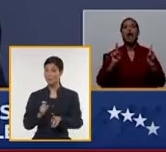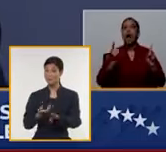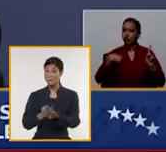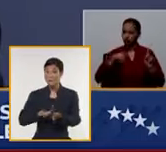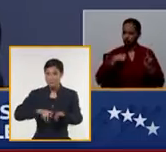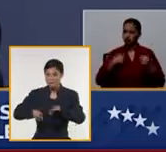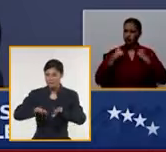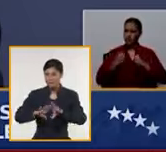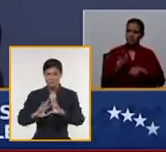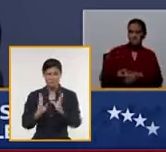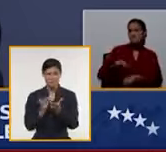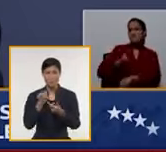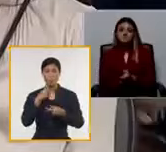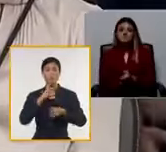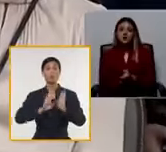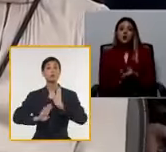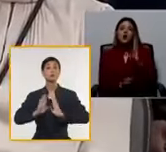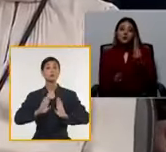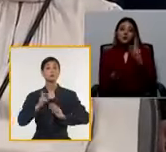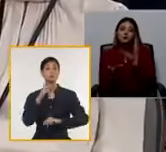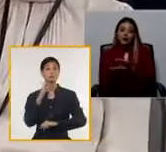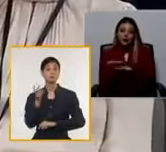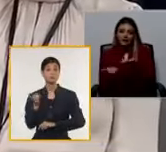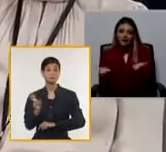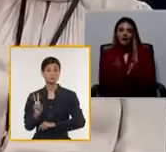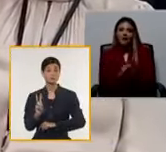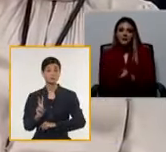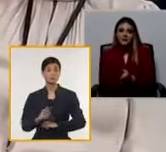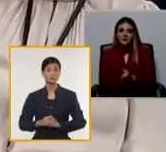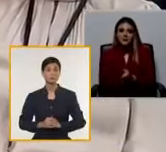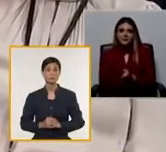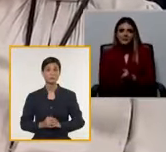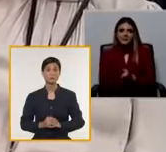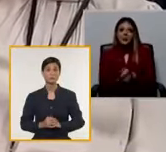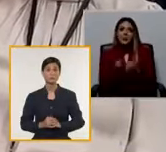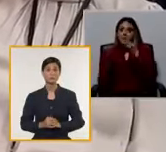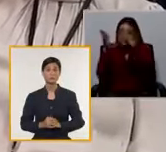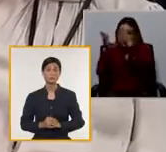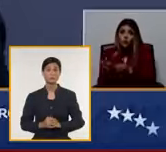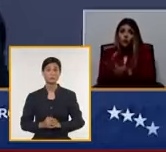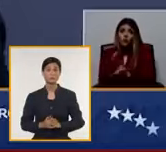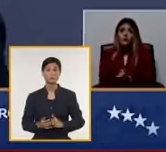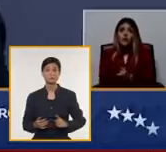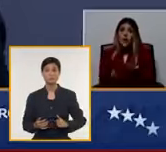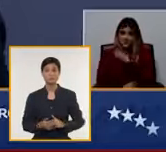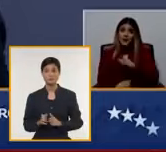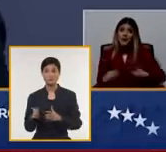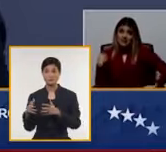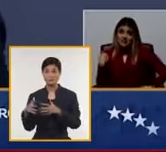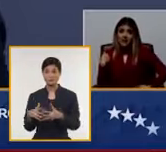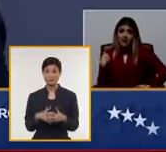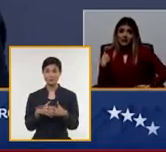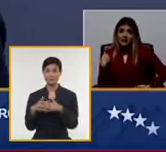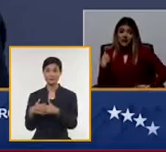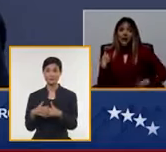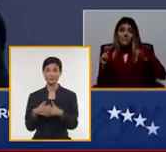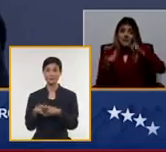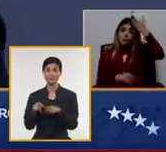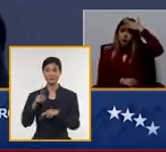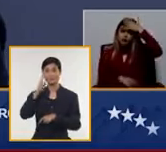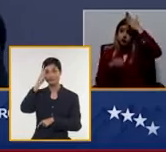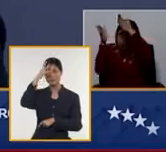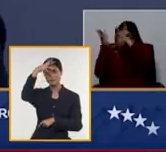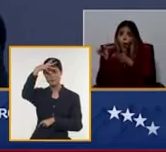preparación para la defensa de Venezuela. Mr. President, Donald Trump,